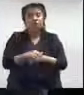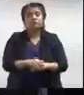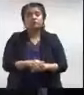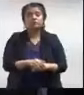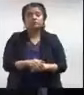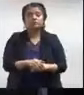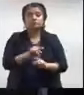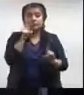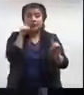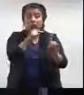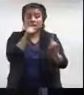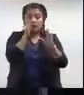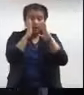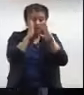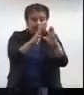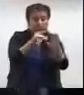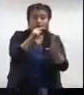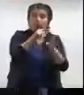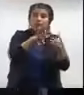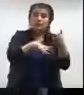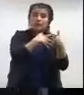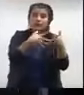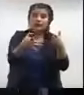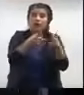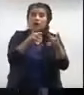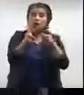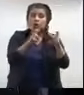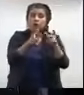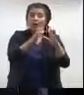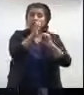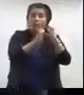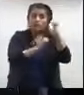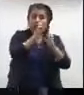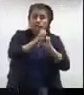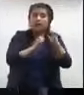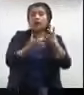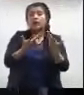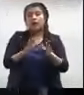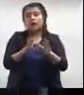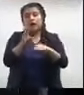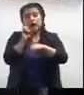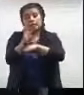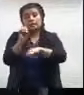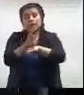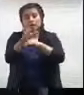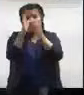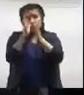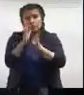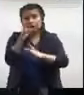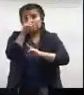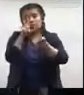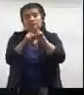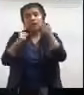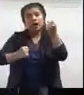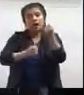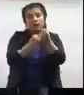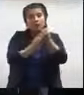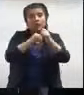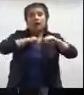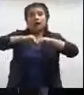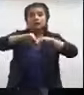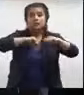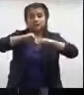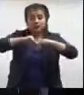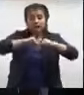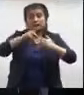Especializadas, es la encargada de planificar, dirigir, evaluar, coordinar, asesorar y apoyar las actividades de